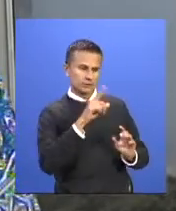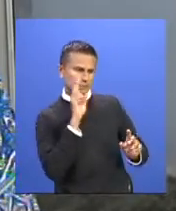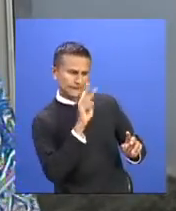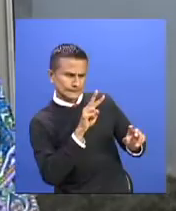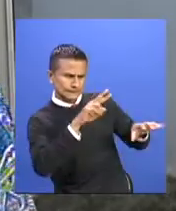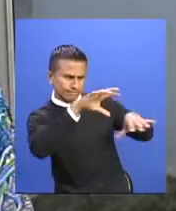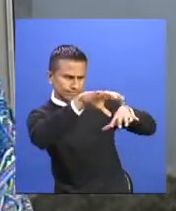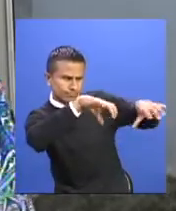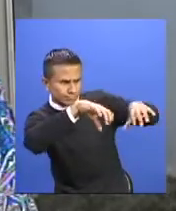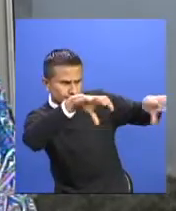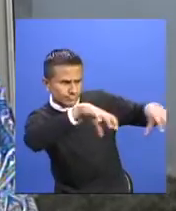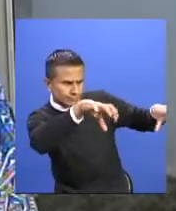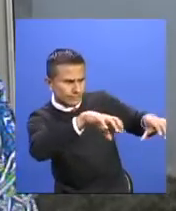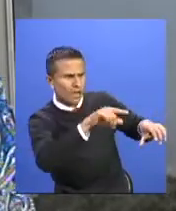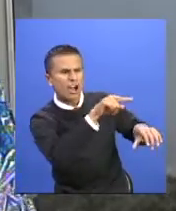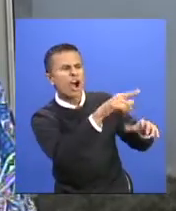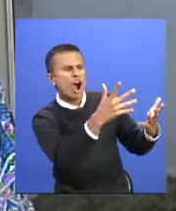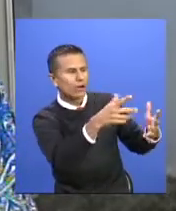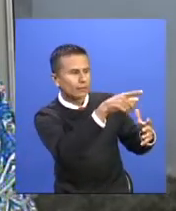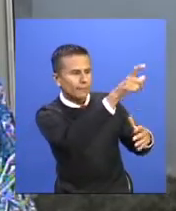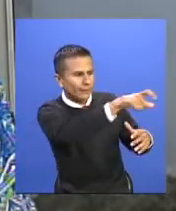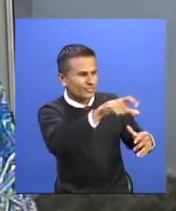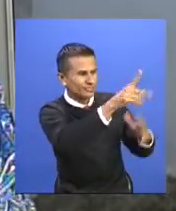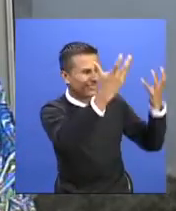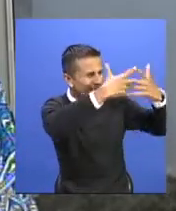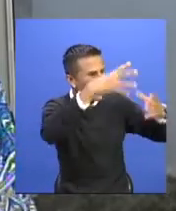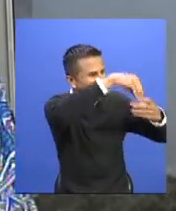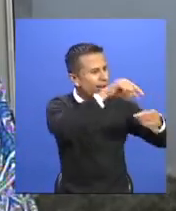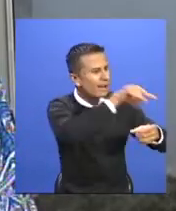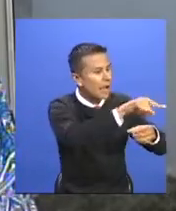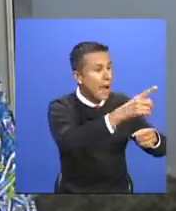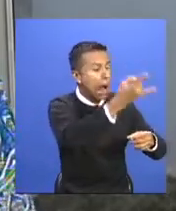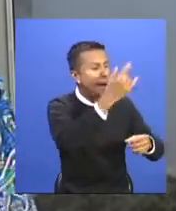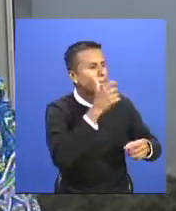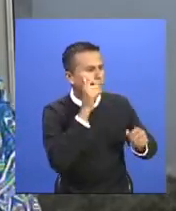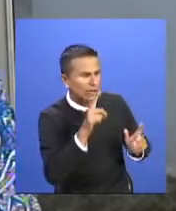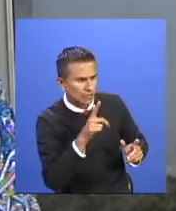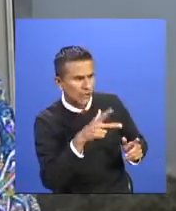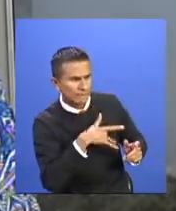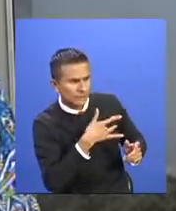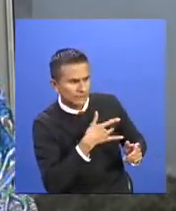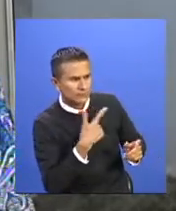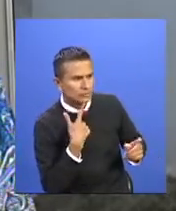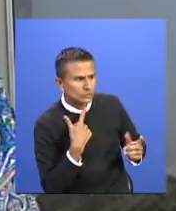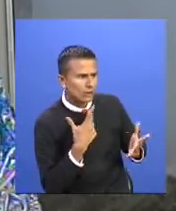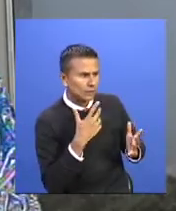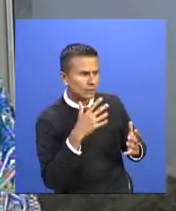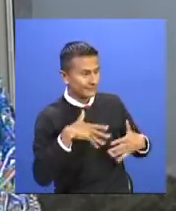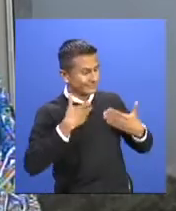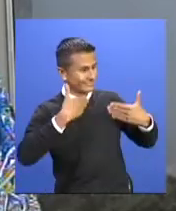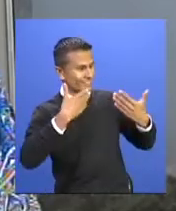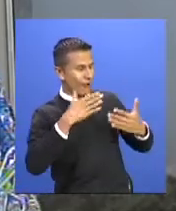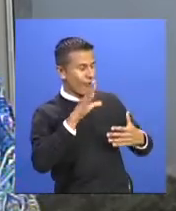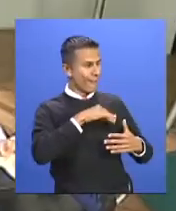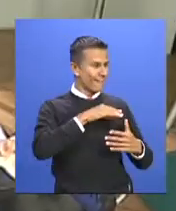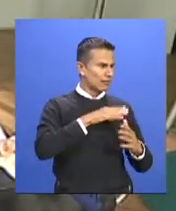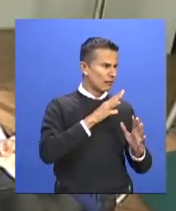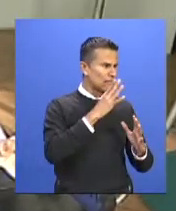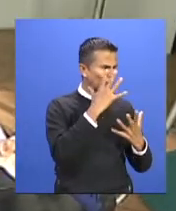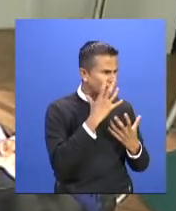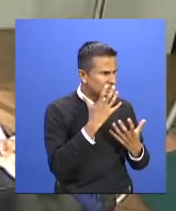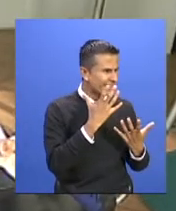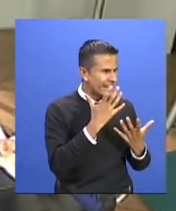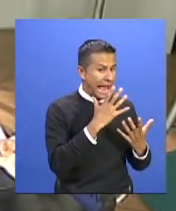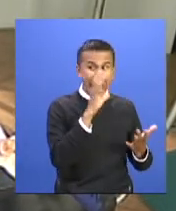ver entre líneas cómo está siendo la receptividad, si la gente está emocionada, si la gente está triste, y entonces